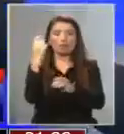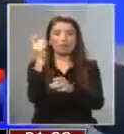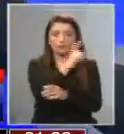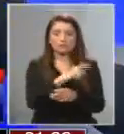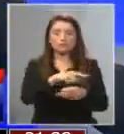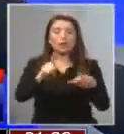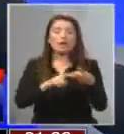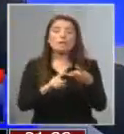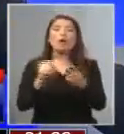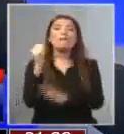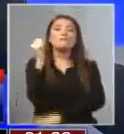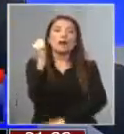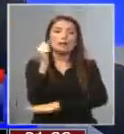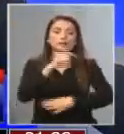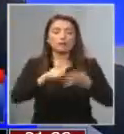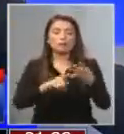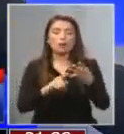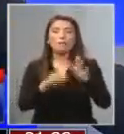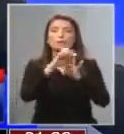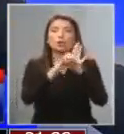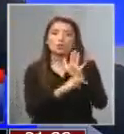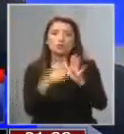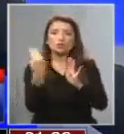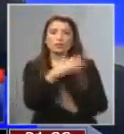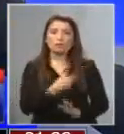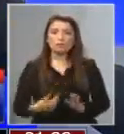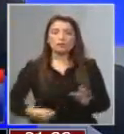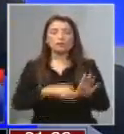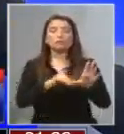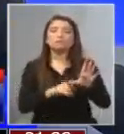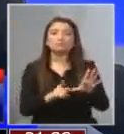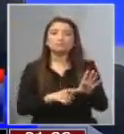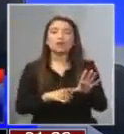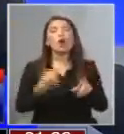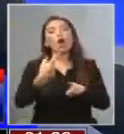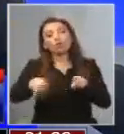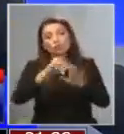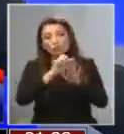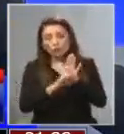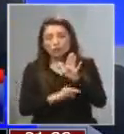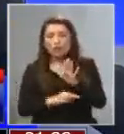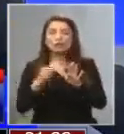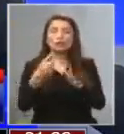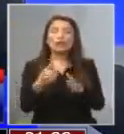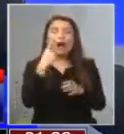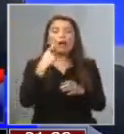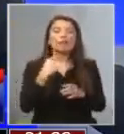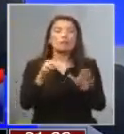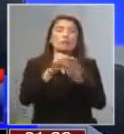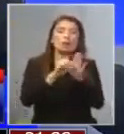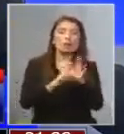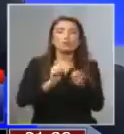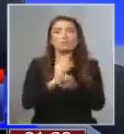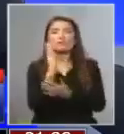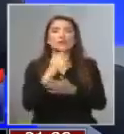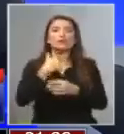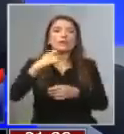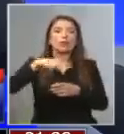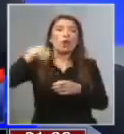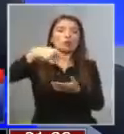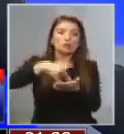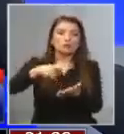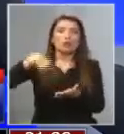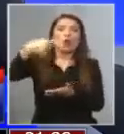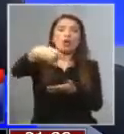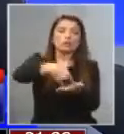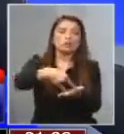bases, después viene un proyecto de la presidenta, después viene otro proyecto de reforma constitucional para que este Congreso por 2/3 decida habilitar al siguiente Congreso, para que el siguiente Congreso